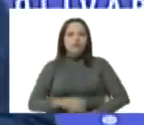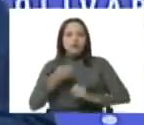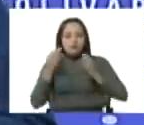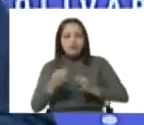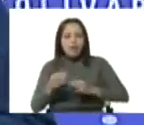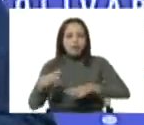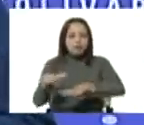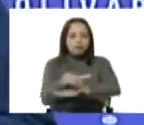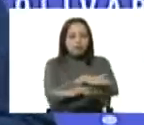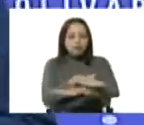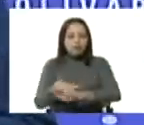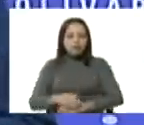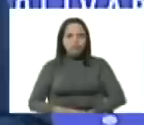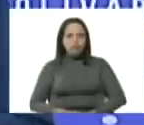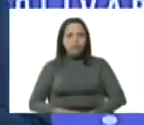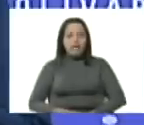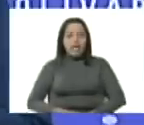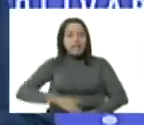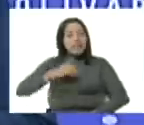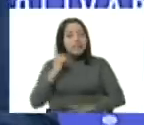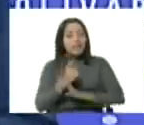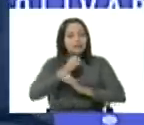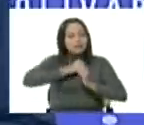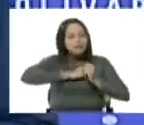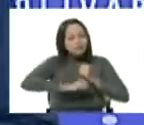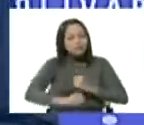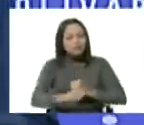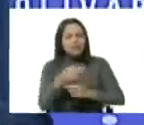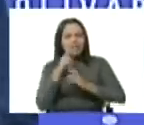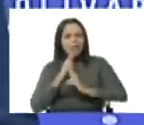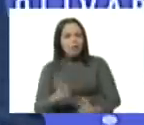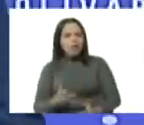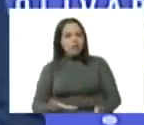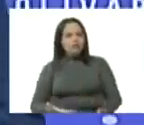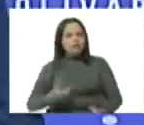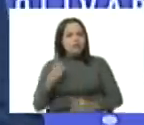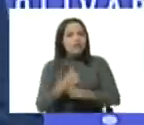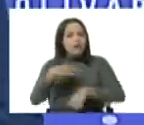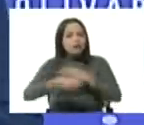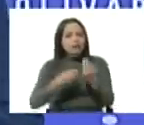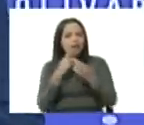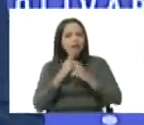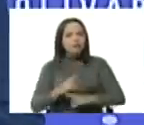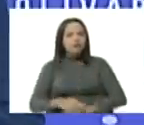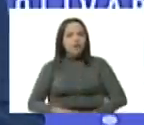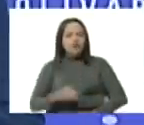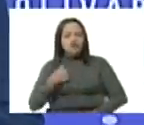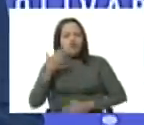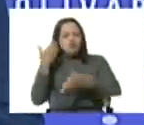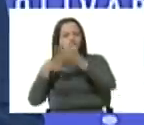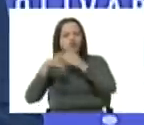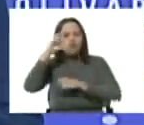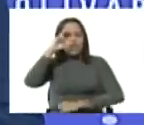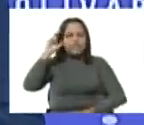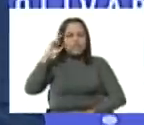Parir respuesta. Yo, en todos estos años que fui canciller y ahora presidente,